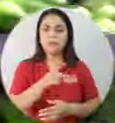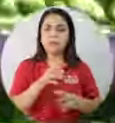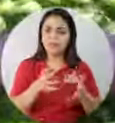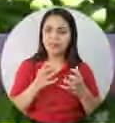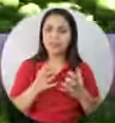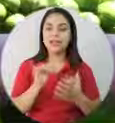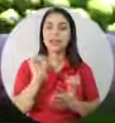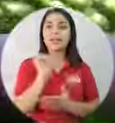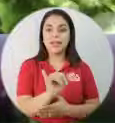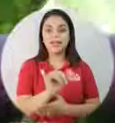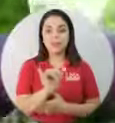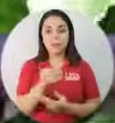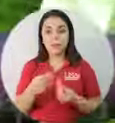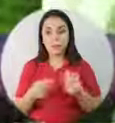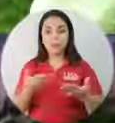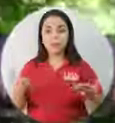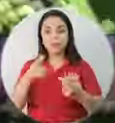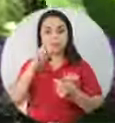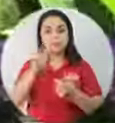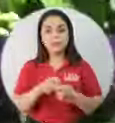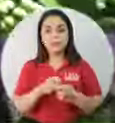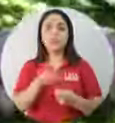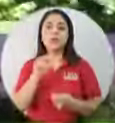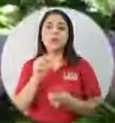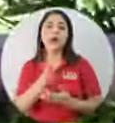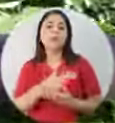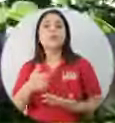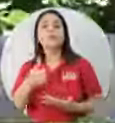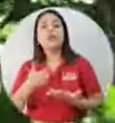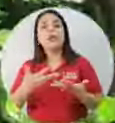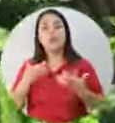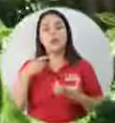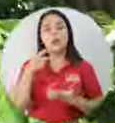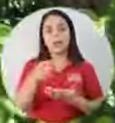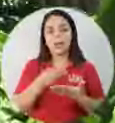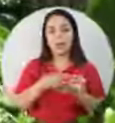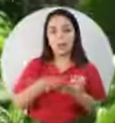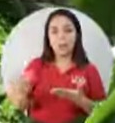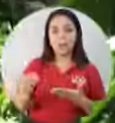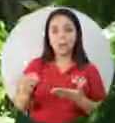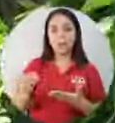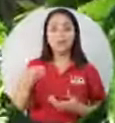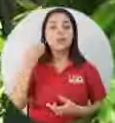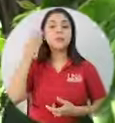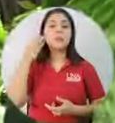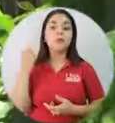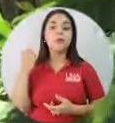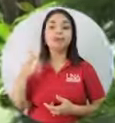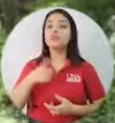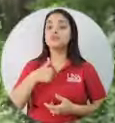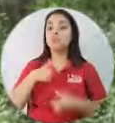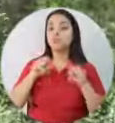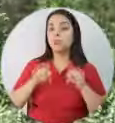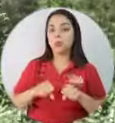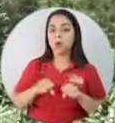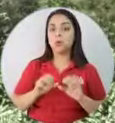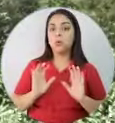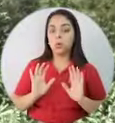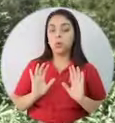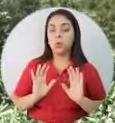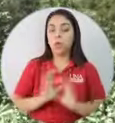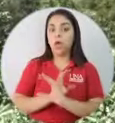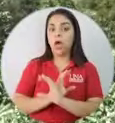quiere ese producto en particular y no que es algo que yo quisiera que el consumidor compre, porque uno puede